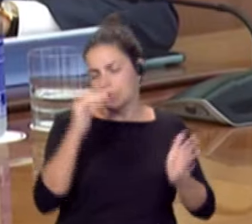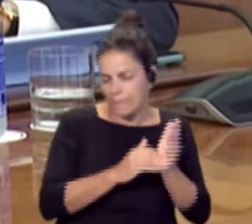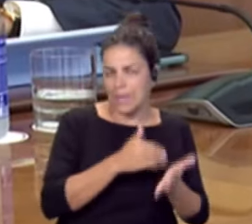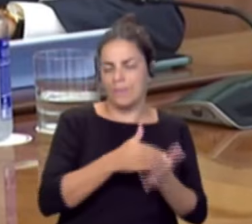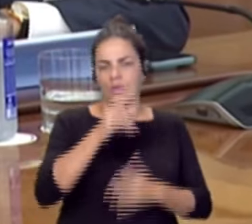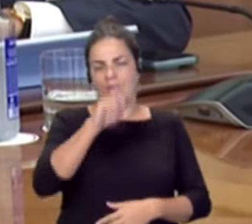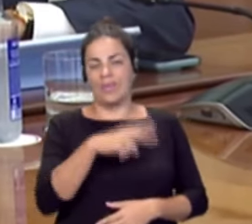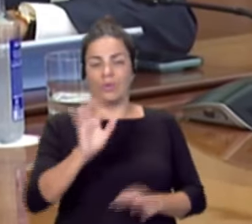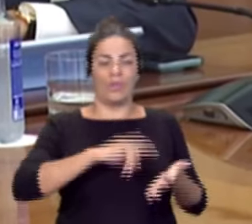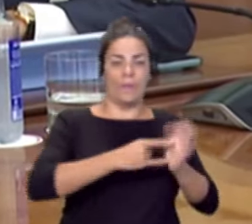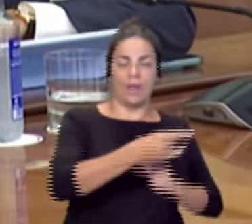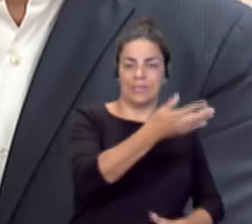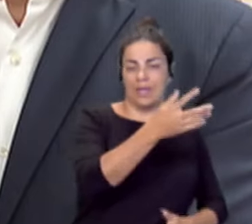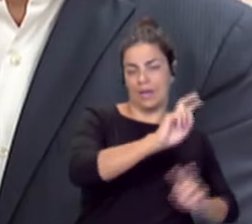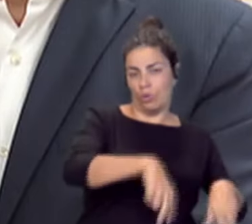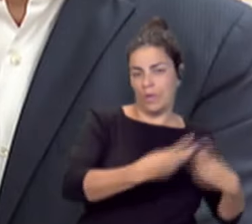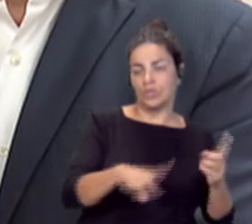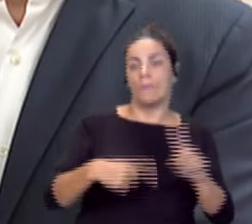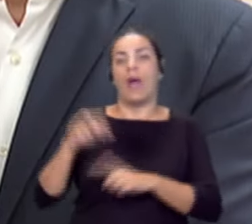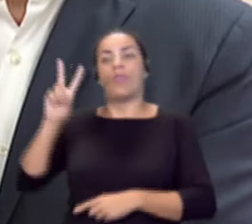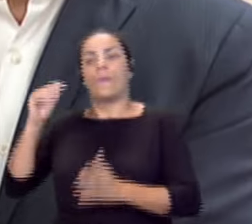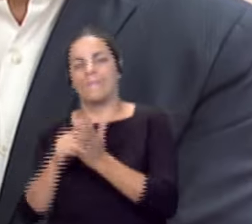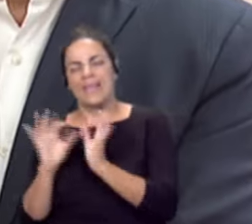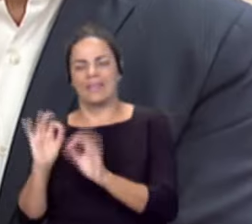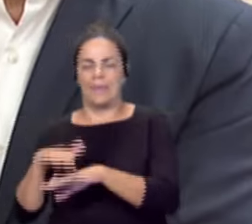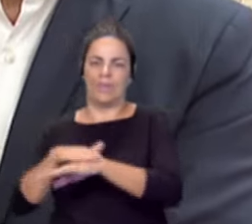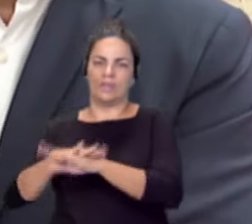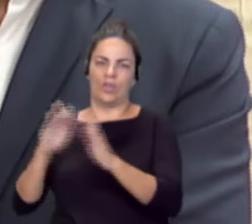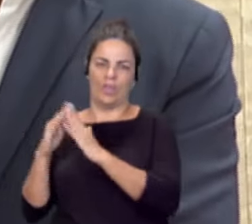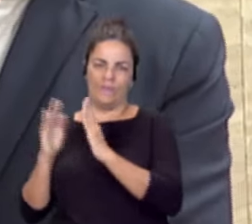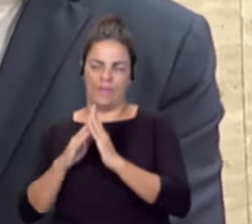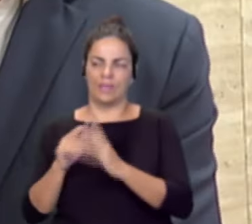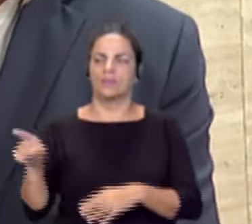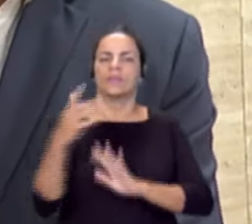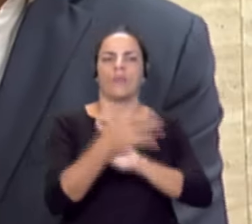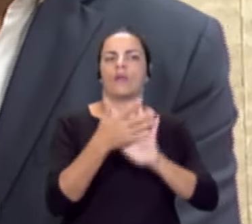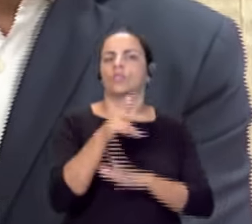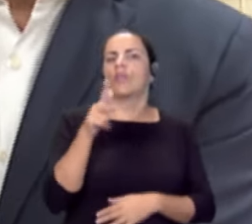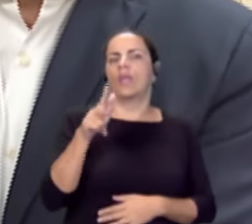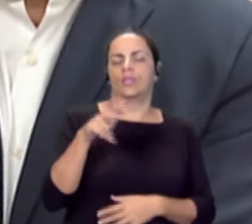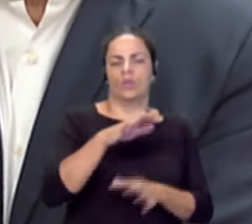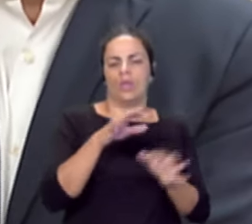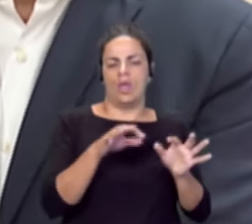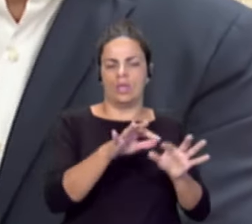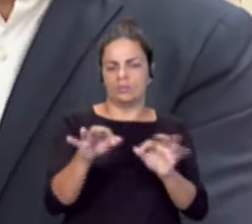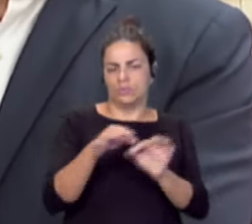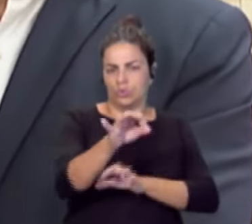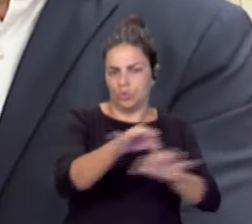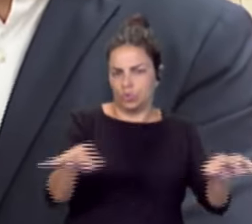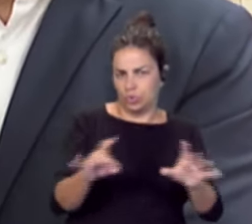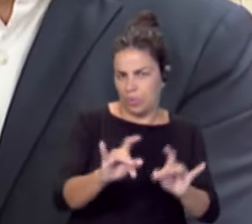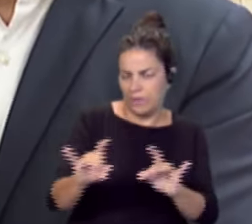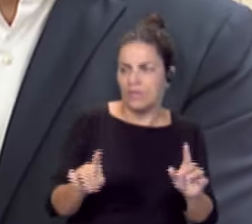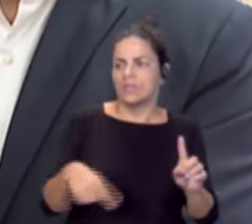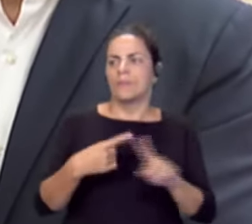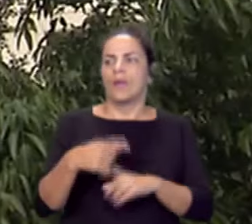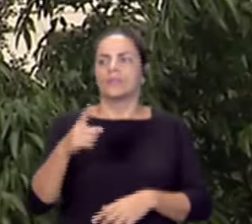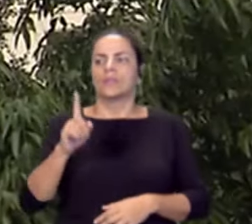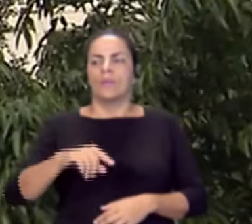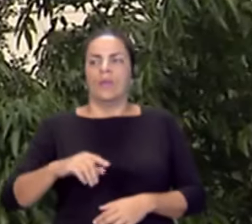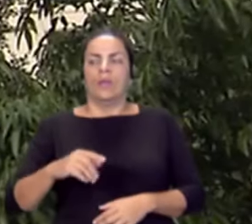2.000 del Ministerio de Vivienda. Hablamos del derecho de superficie, hablamos de que el riesgo se puede dividir entre la banca tradicional y el propio